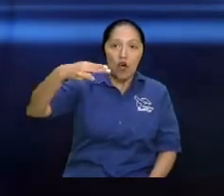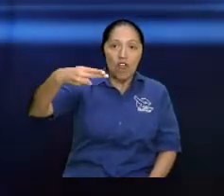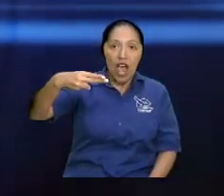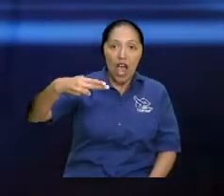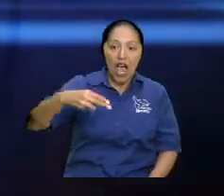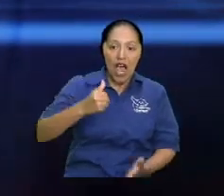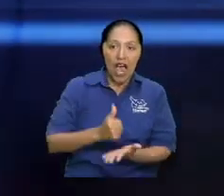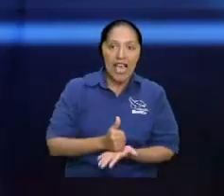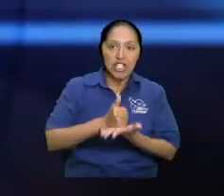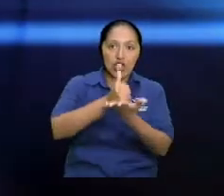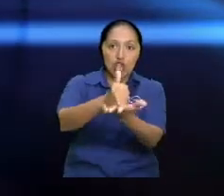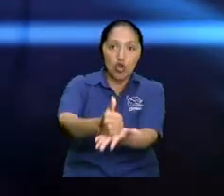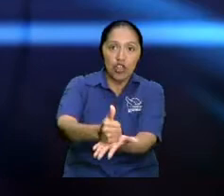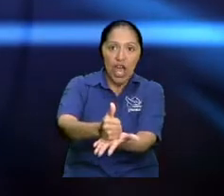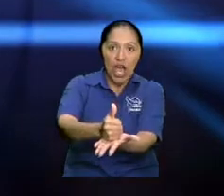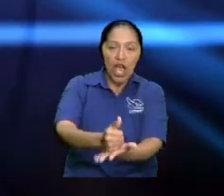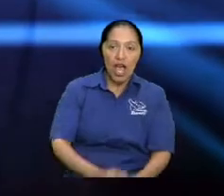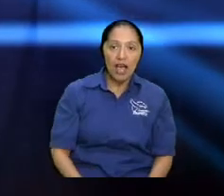enfermo.